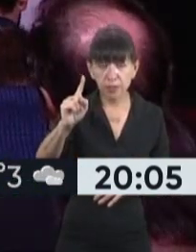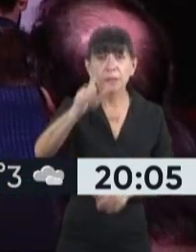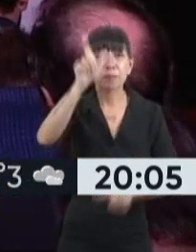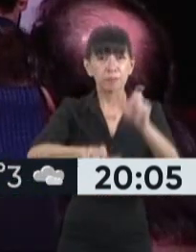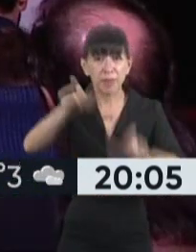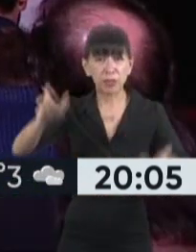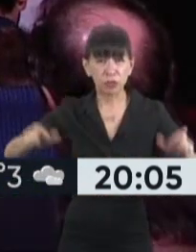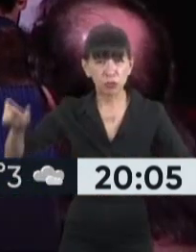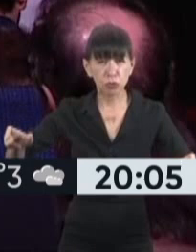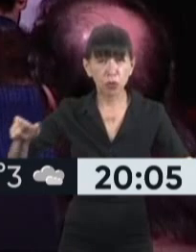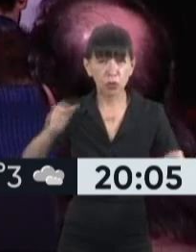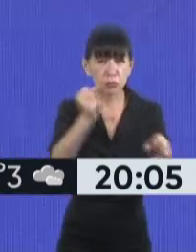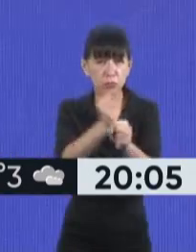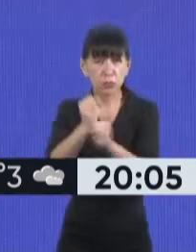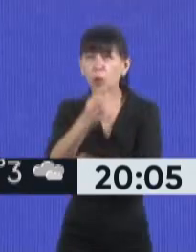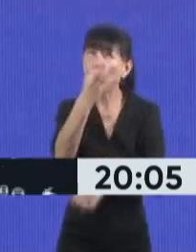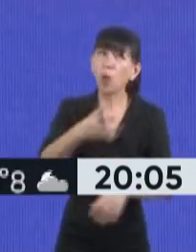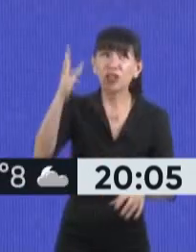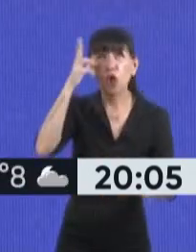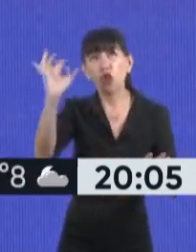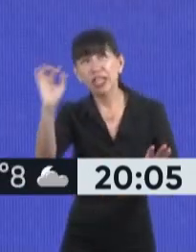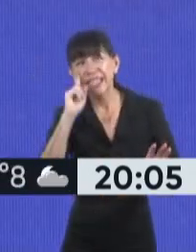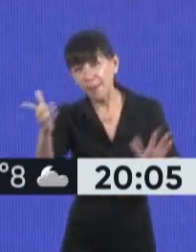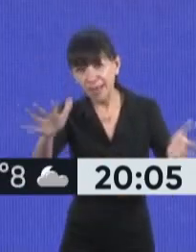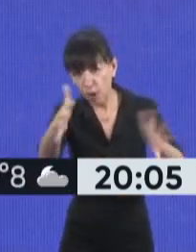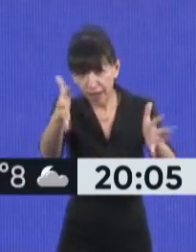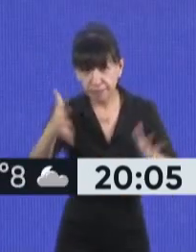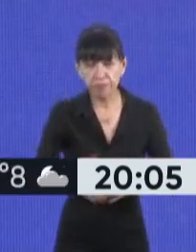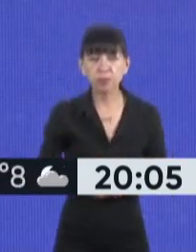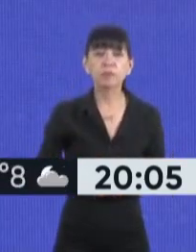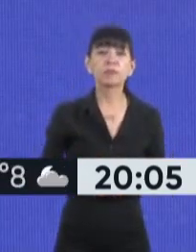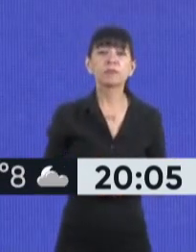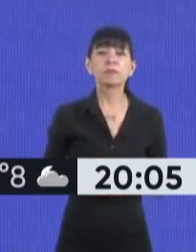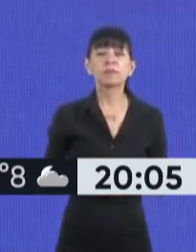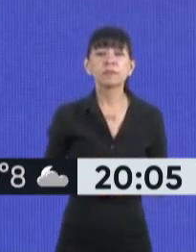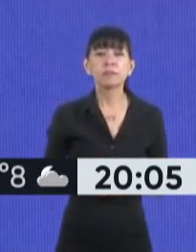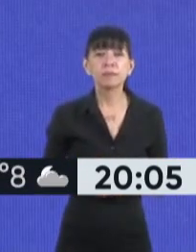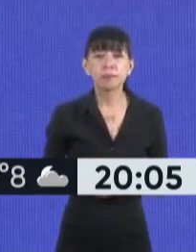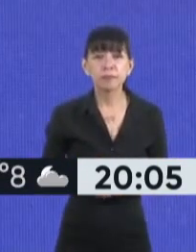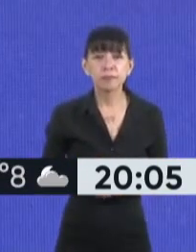empleados o 480.000, no sé, por ahí, en la